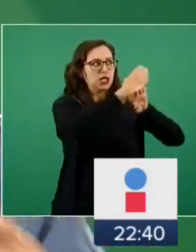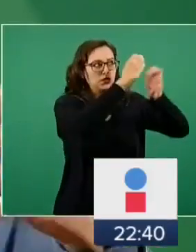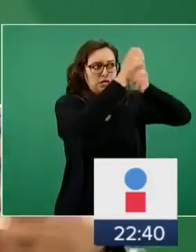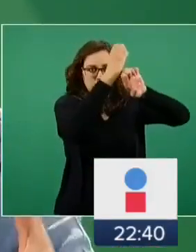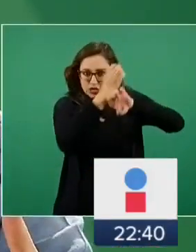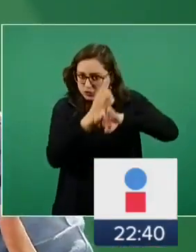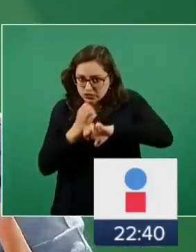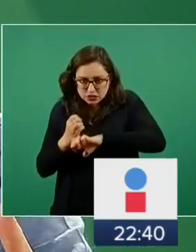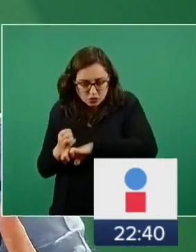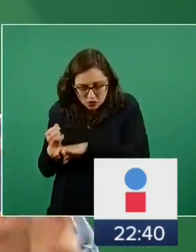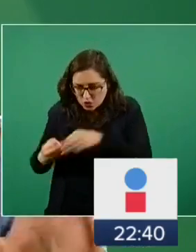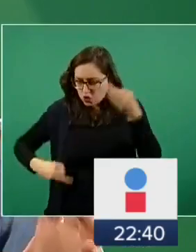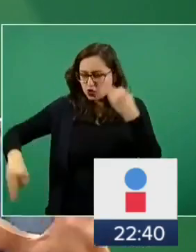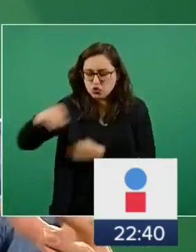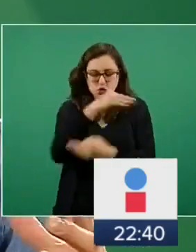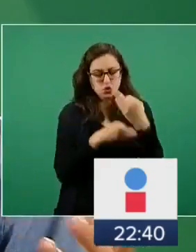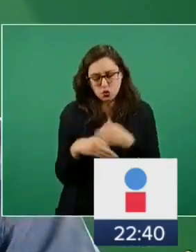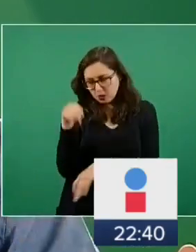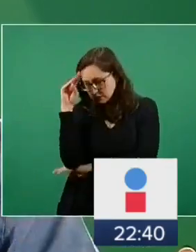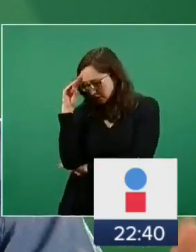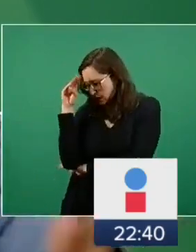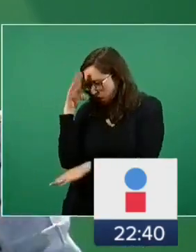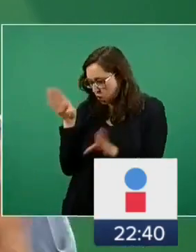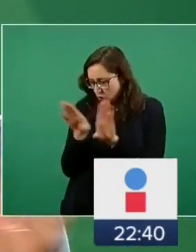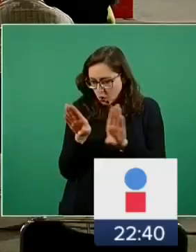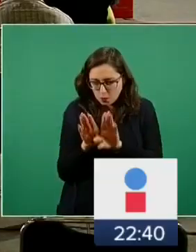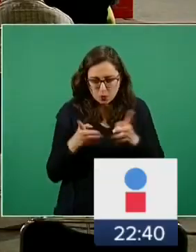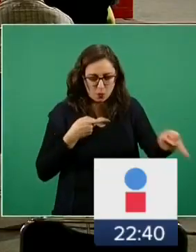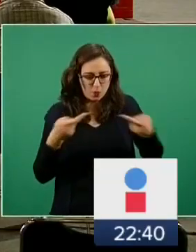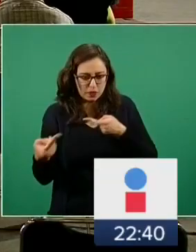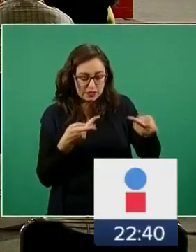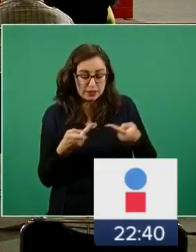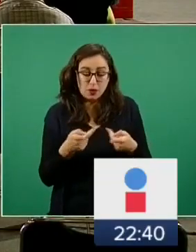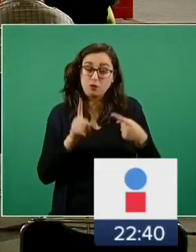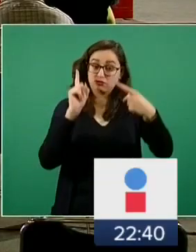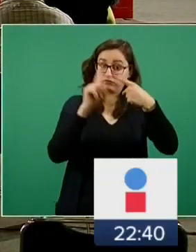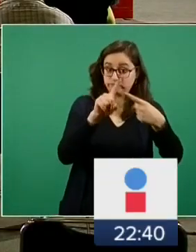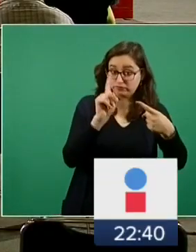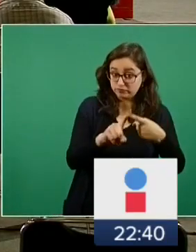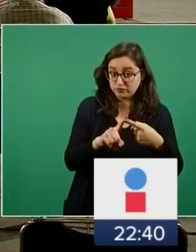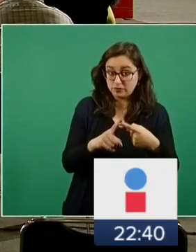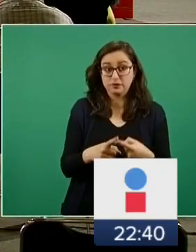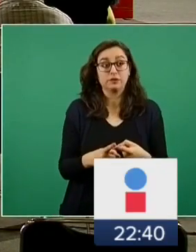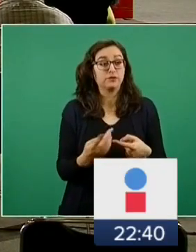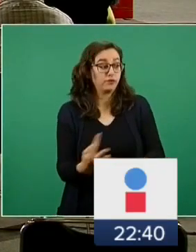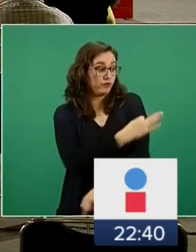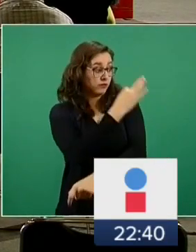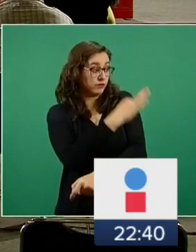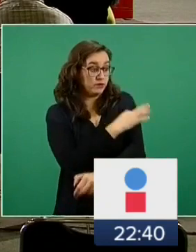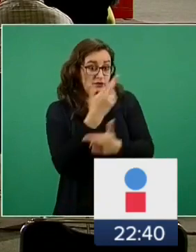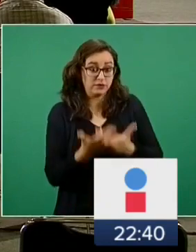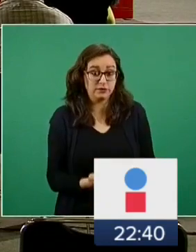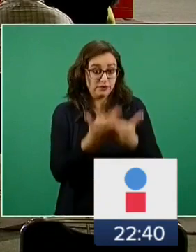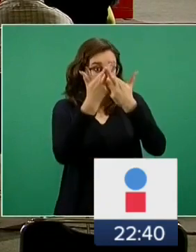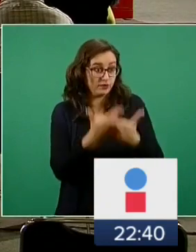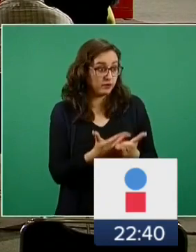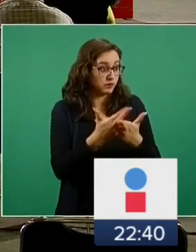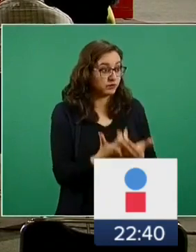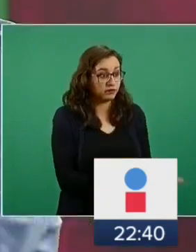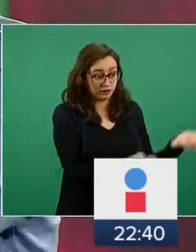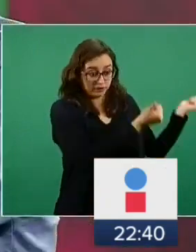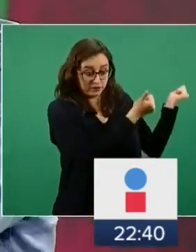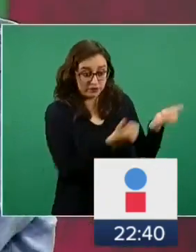Para lograr ese plan necesitamos tener abasto de vacunas y poderlas usar coordinadamente